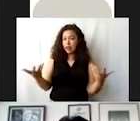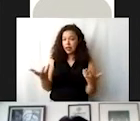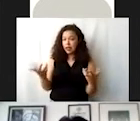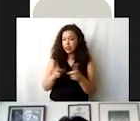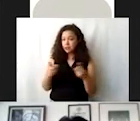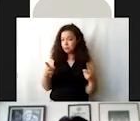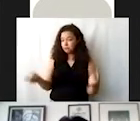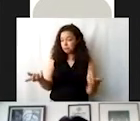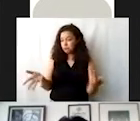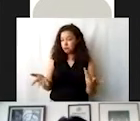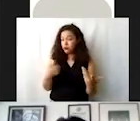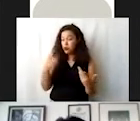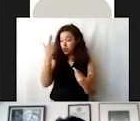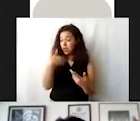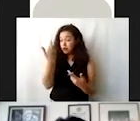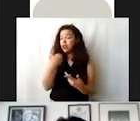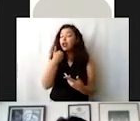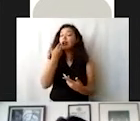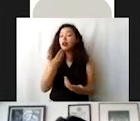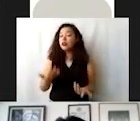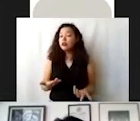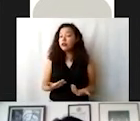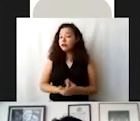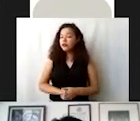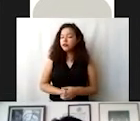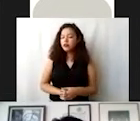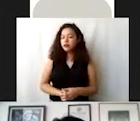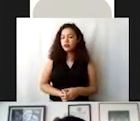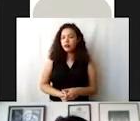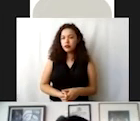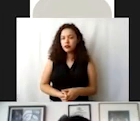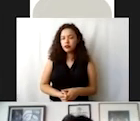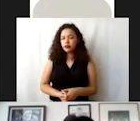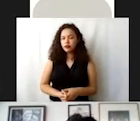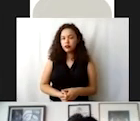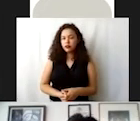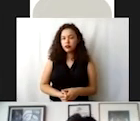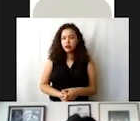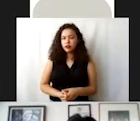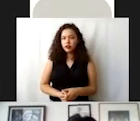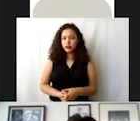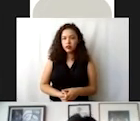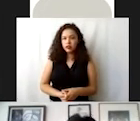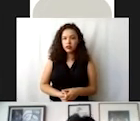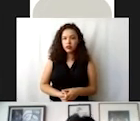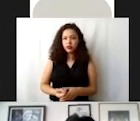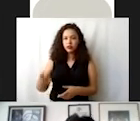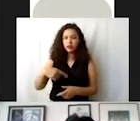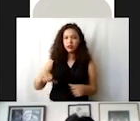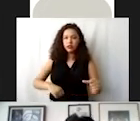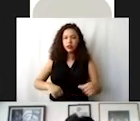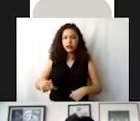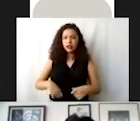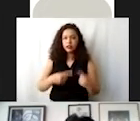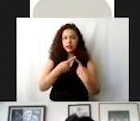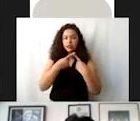¿sí? Y que hagan actividades distintas a las que tienen señaladas dentro